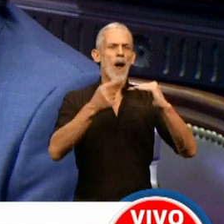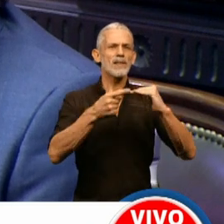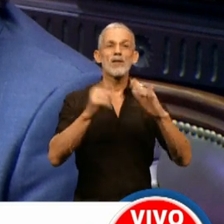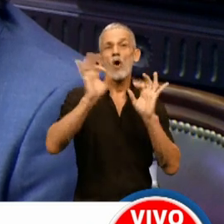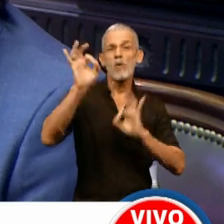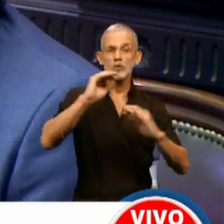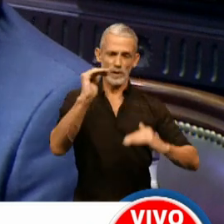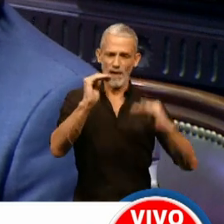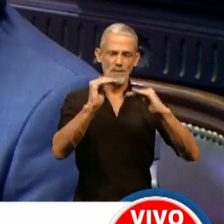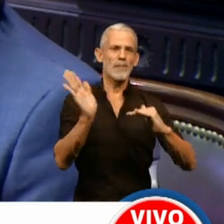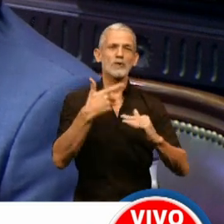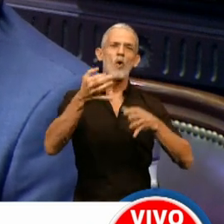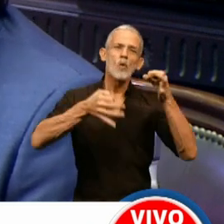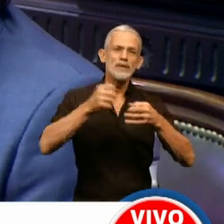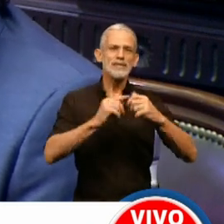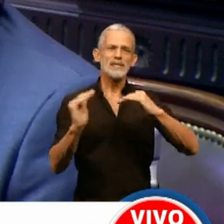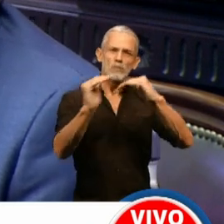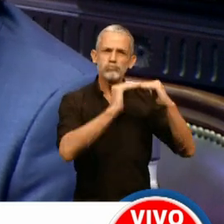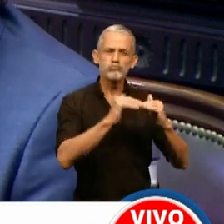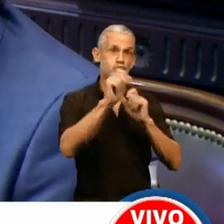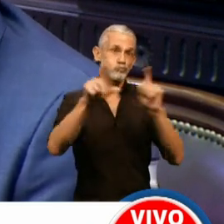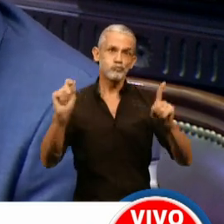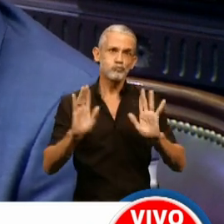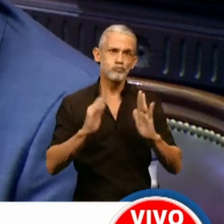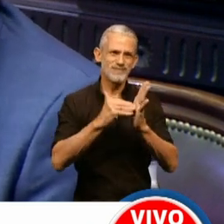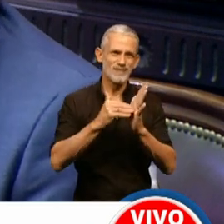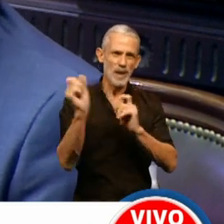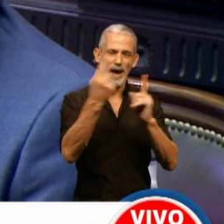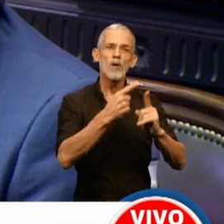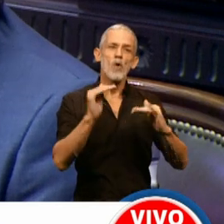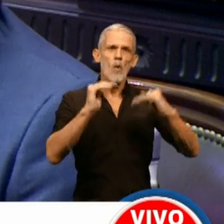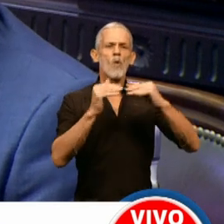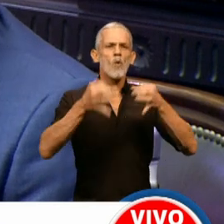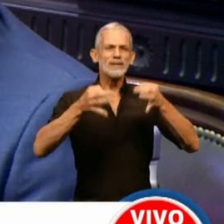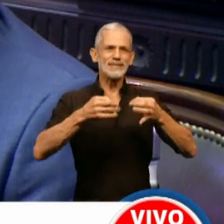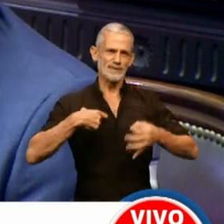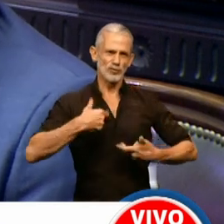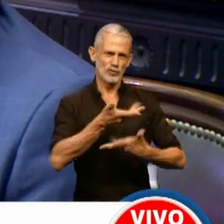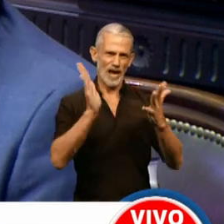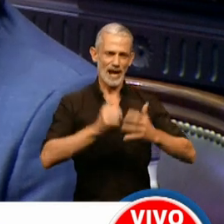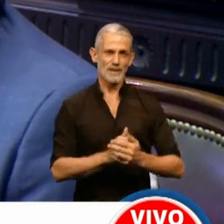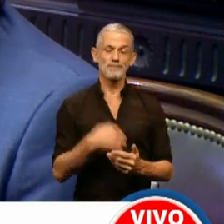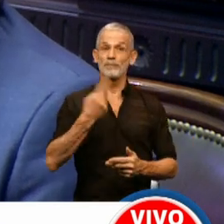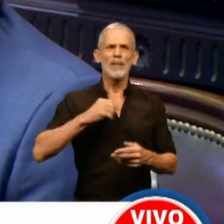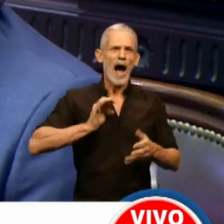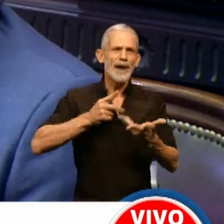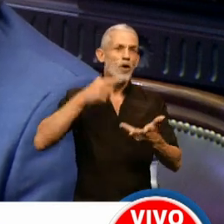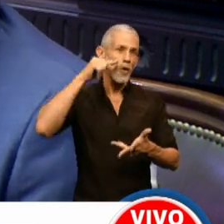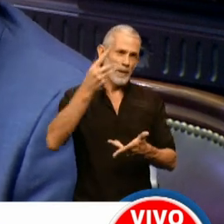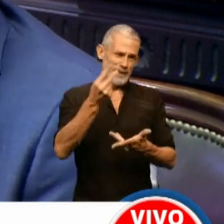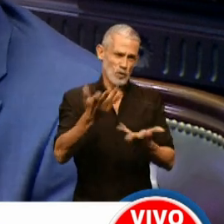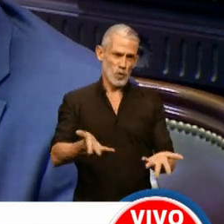oportunidades justicia equidad y eso también es justicia social estamos en el 2021